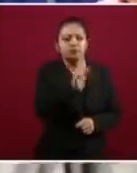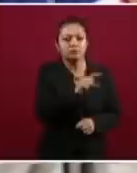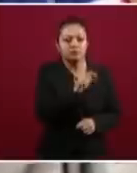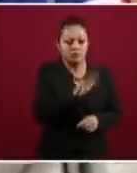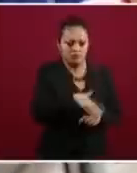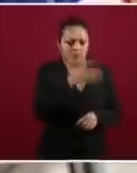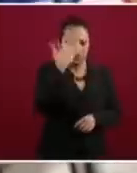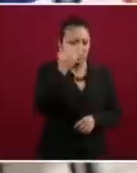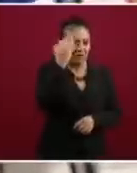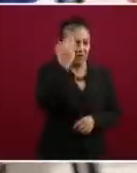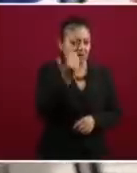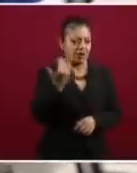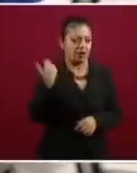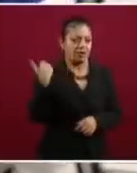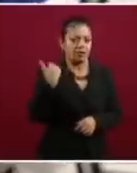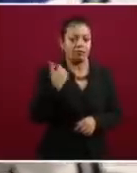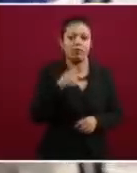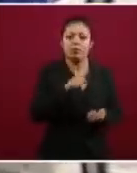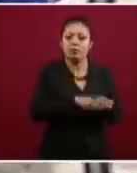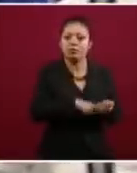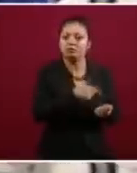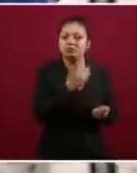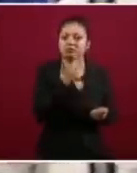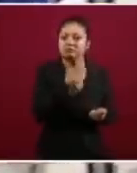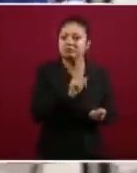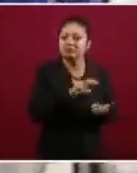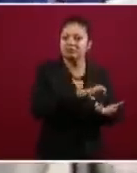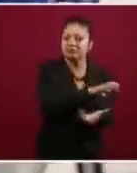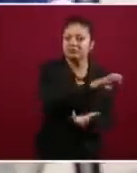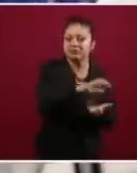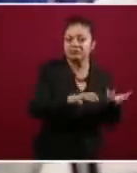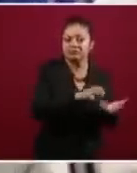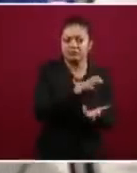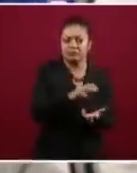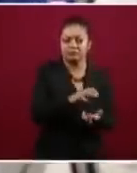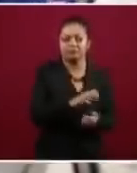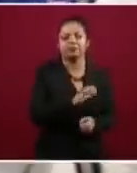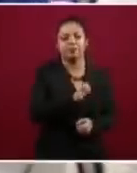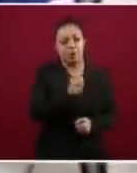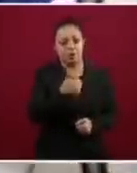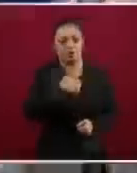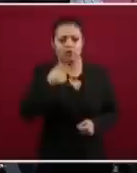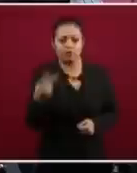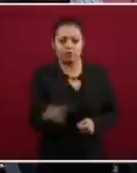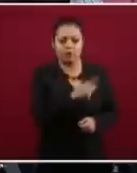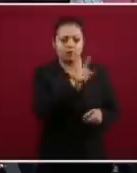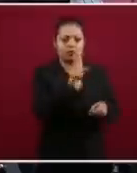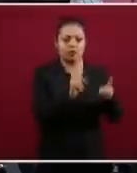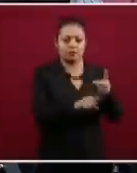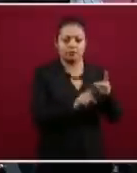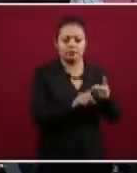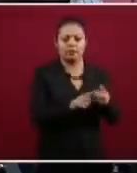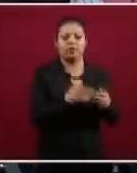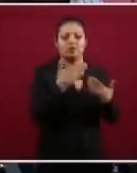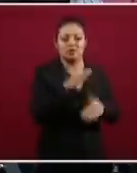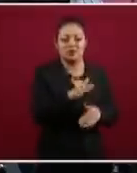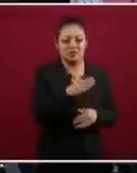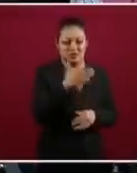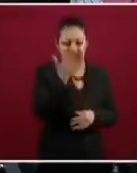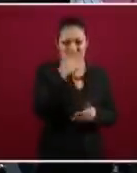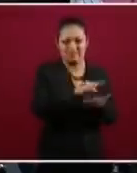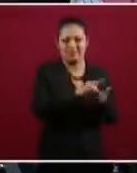periodo neoliberal? Y aprovechando que hablamos del tema, mi segunda pregunta, presidente, es en relación a Mexicana de